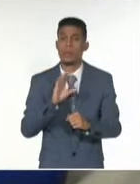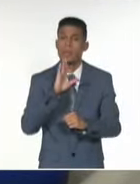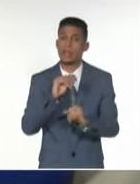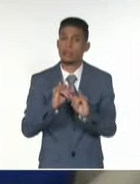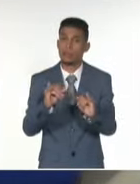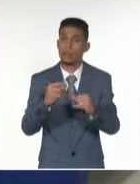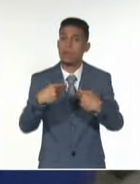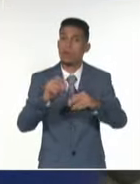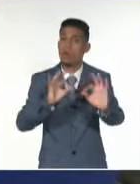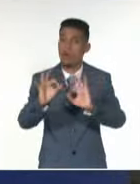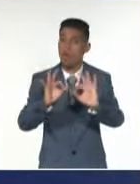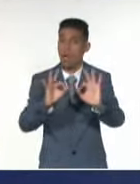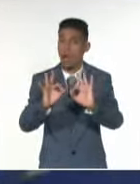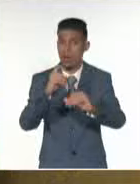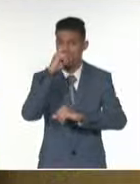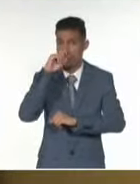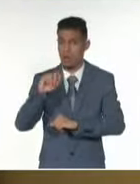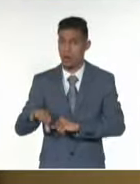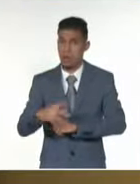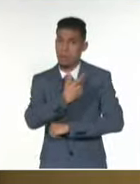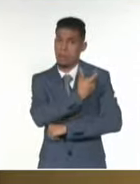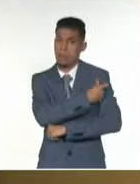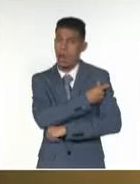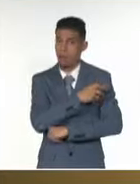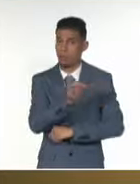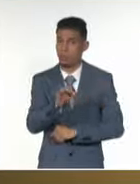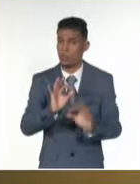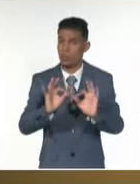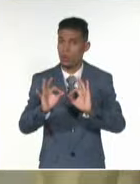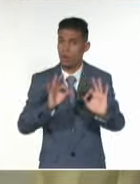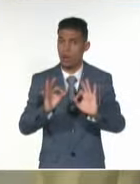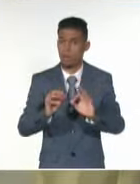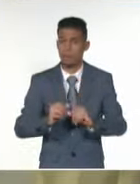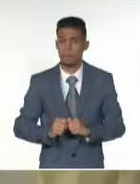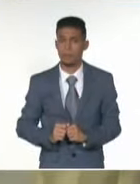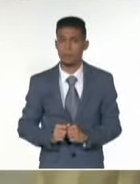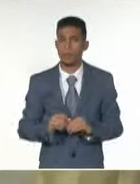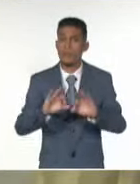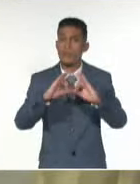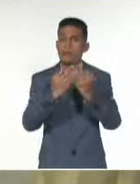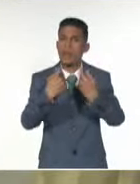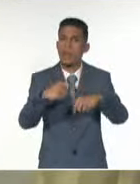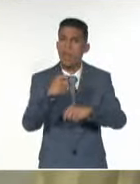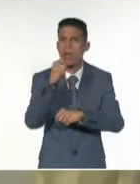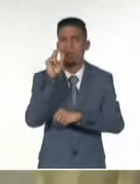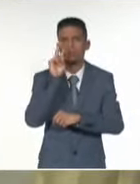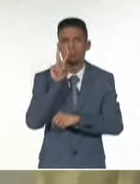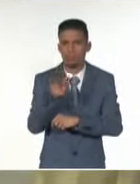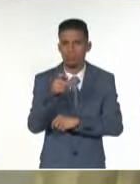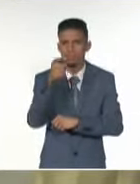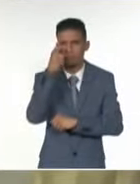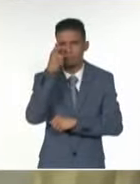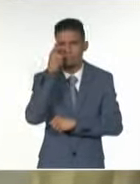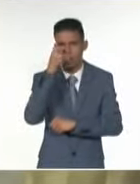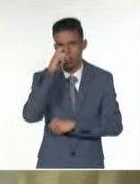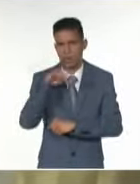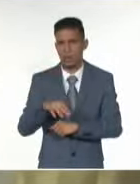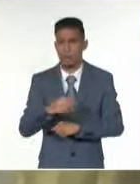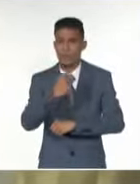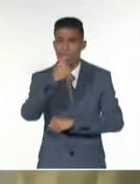con la población infantil a la que corresponde esta inmunización. La familia debe estar atento porque la vacuna tiene